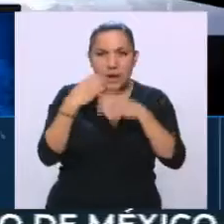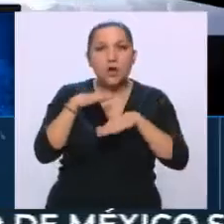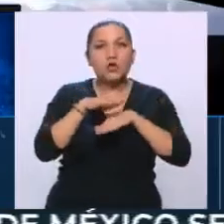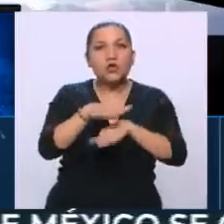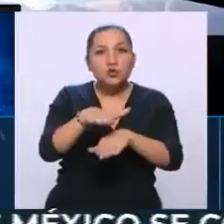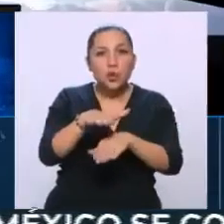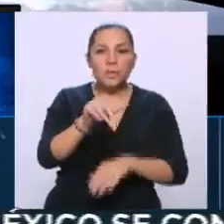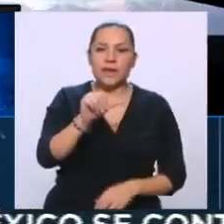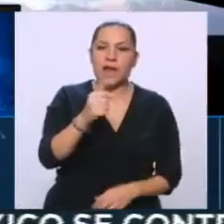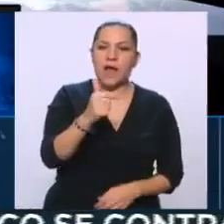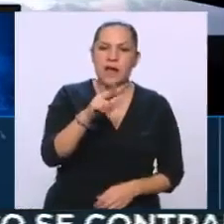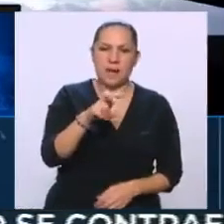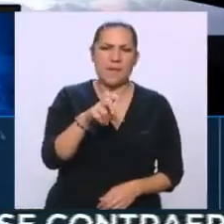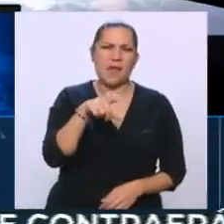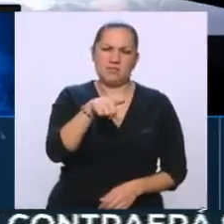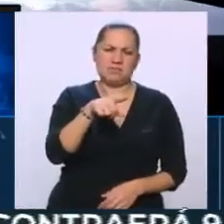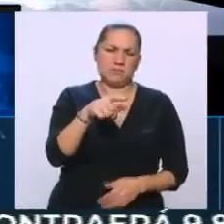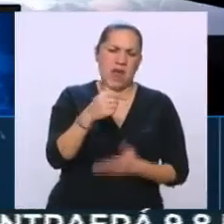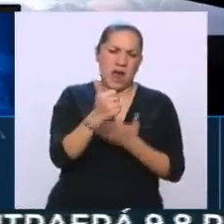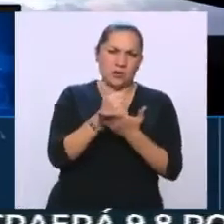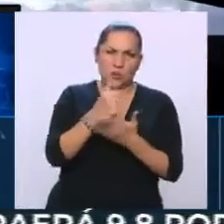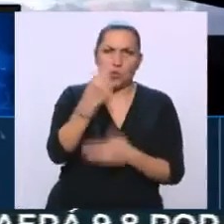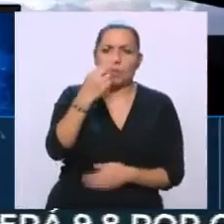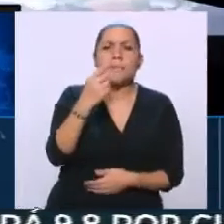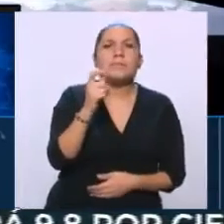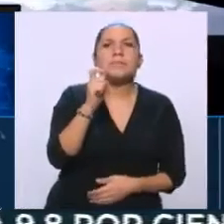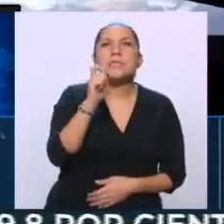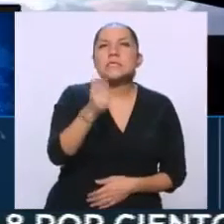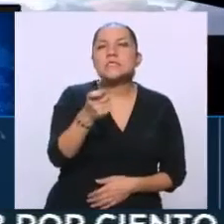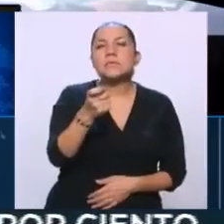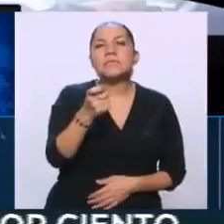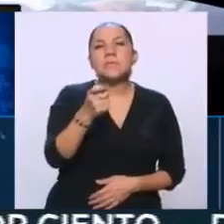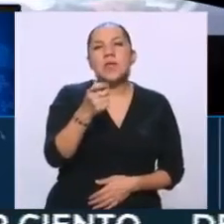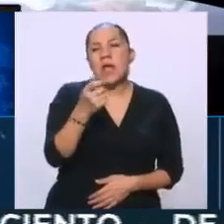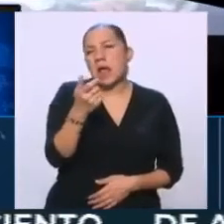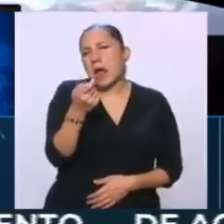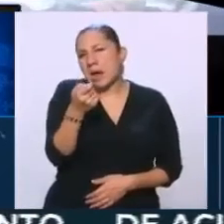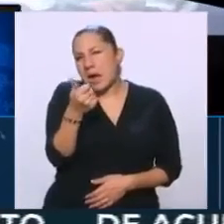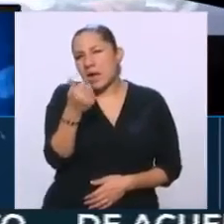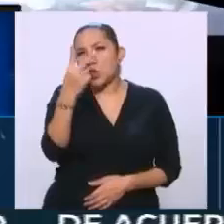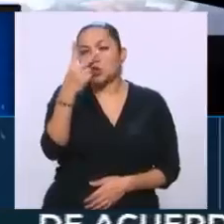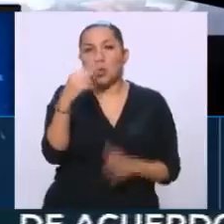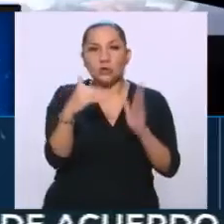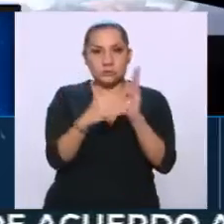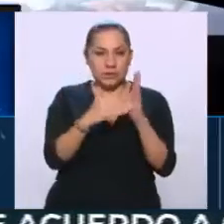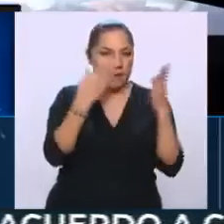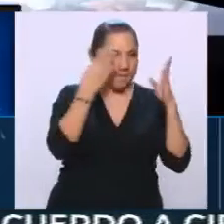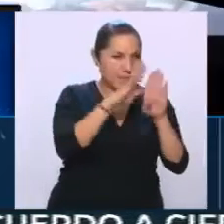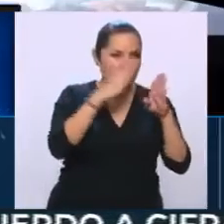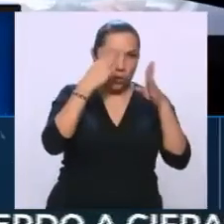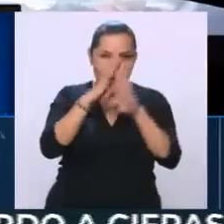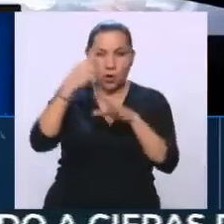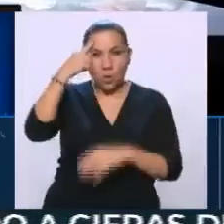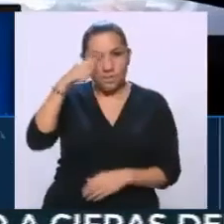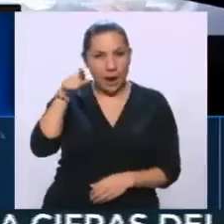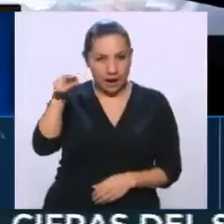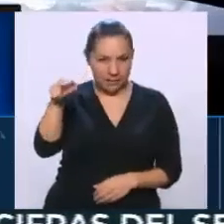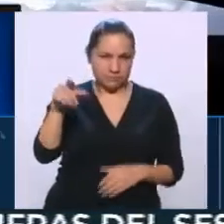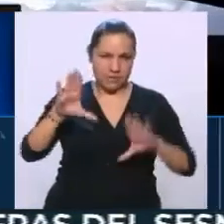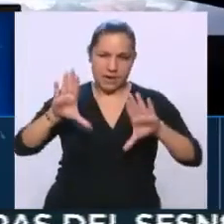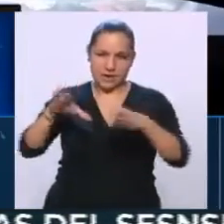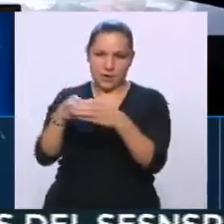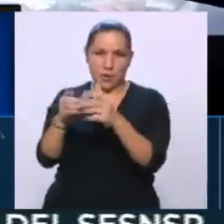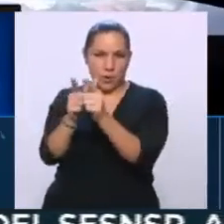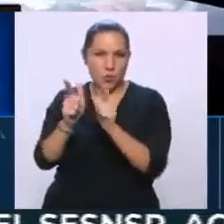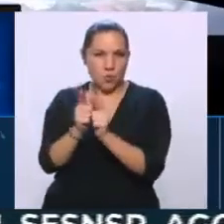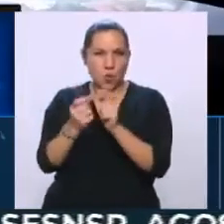en congelarle 1,939, casi 2,000 cuentas al cártel Jalisco Nueva Generación. A